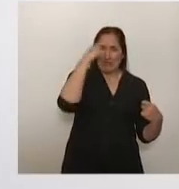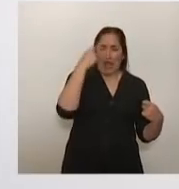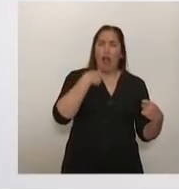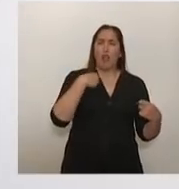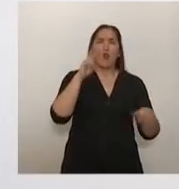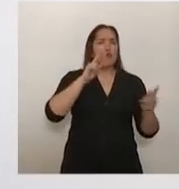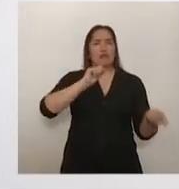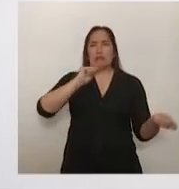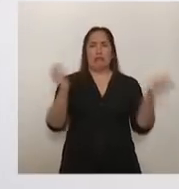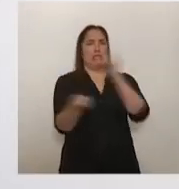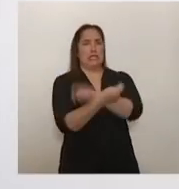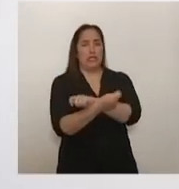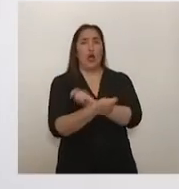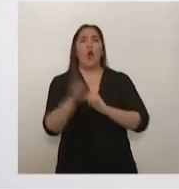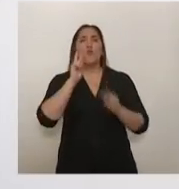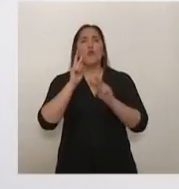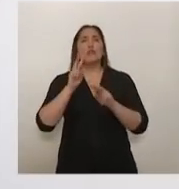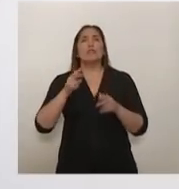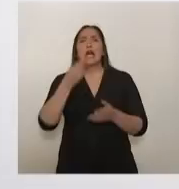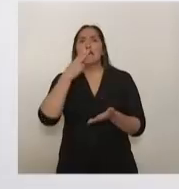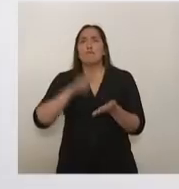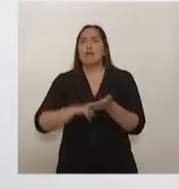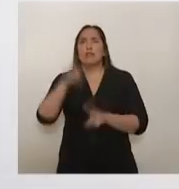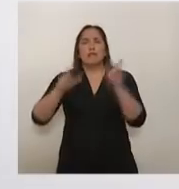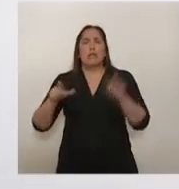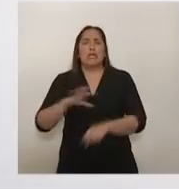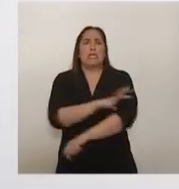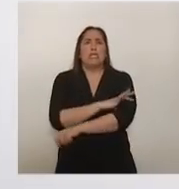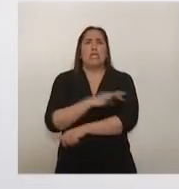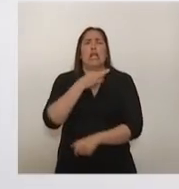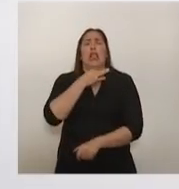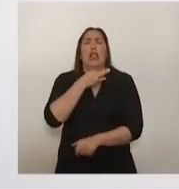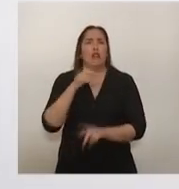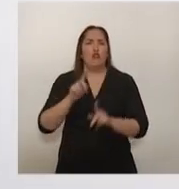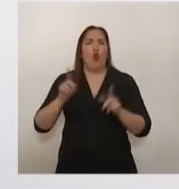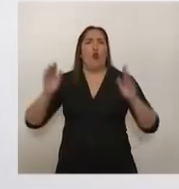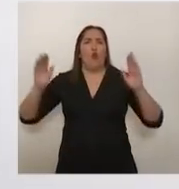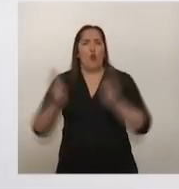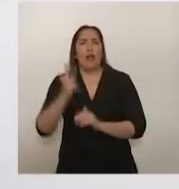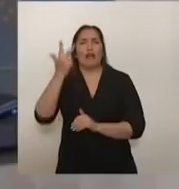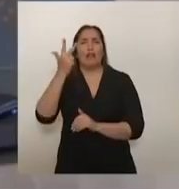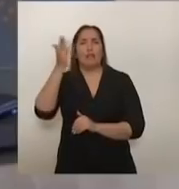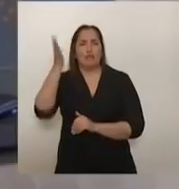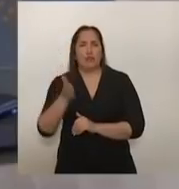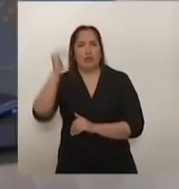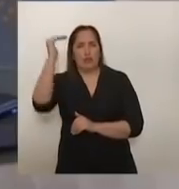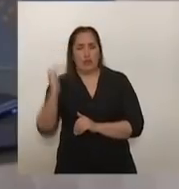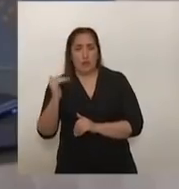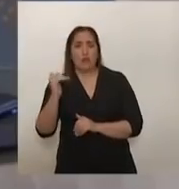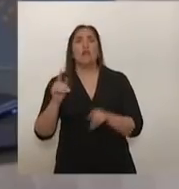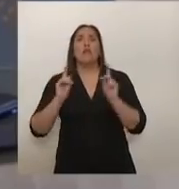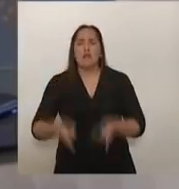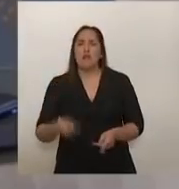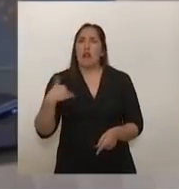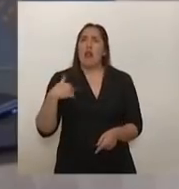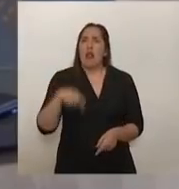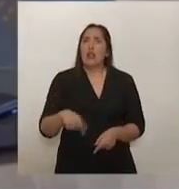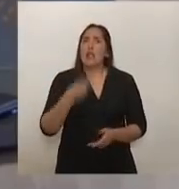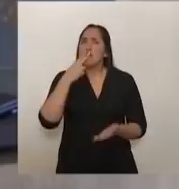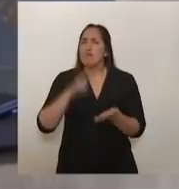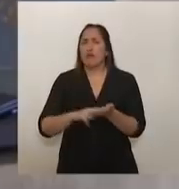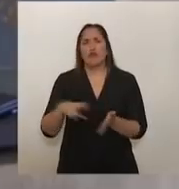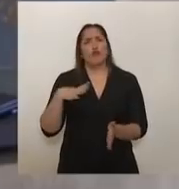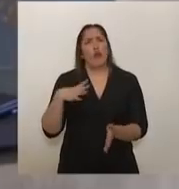la tendencia y bajar la presión impositiva 3 puntos. Igual los impuestos en Argentina siguen siendo demasiado